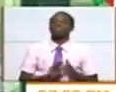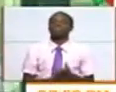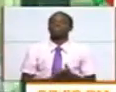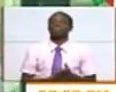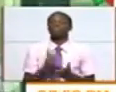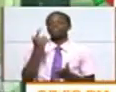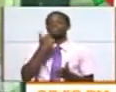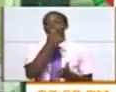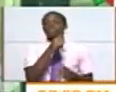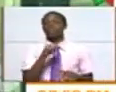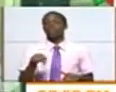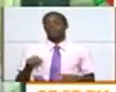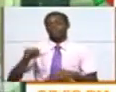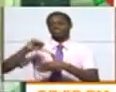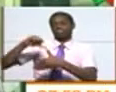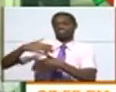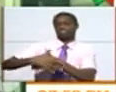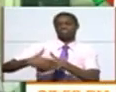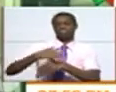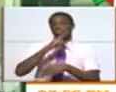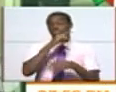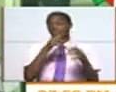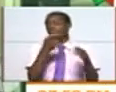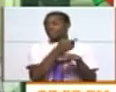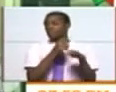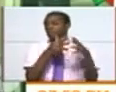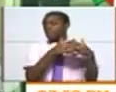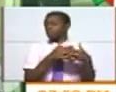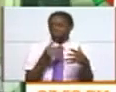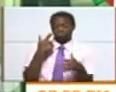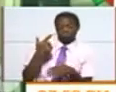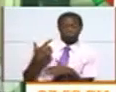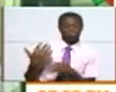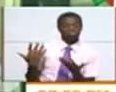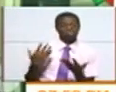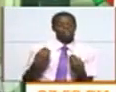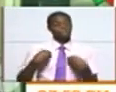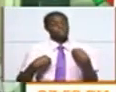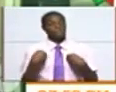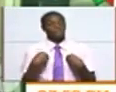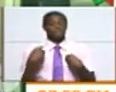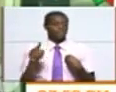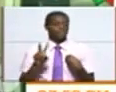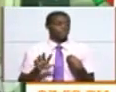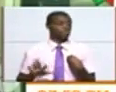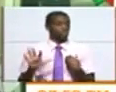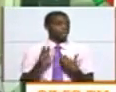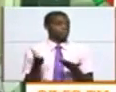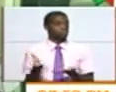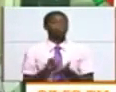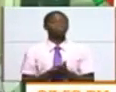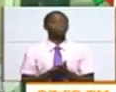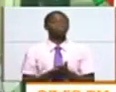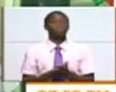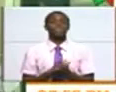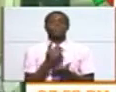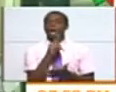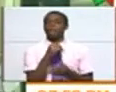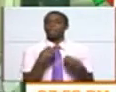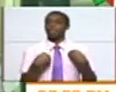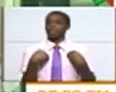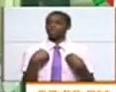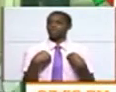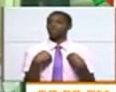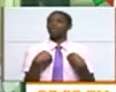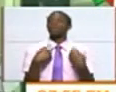la situación, los varias crisis que existen en este momento en Venezuela, pero es una